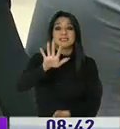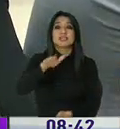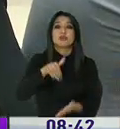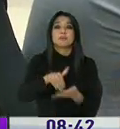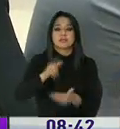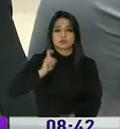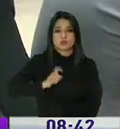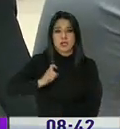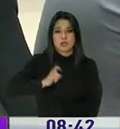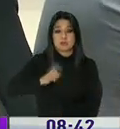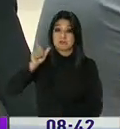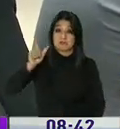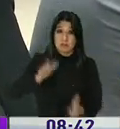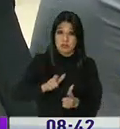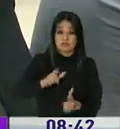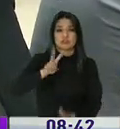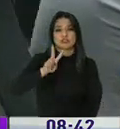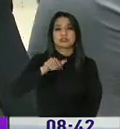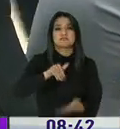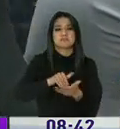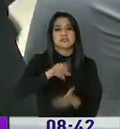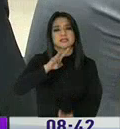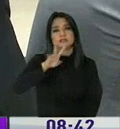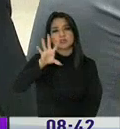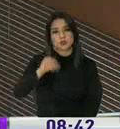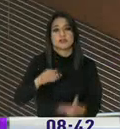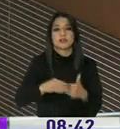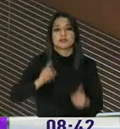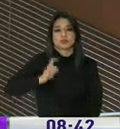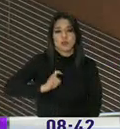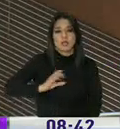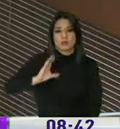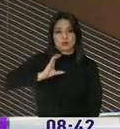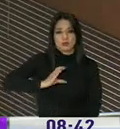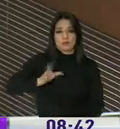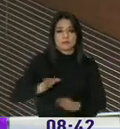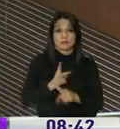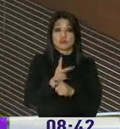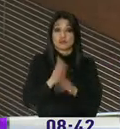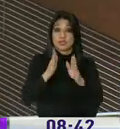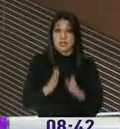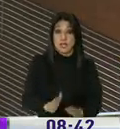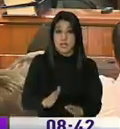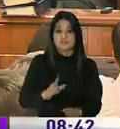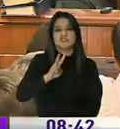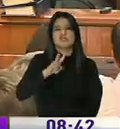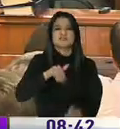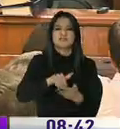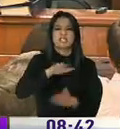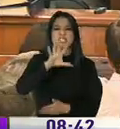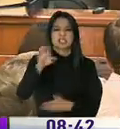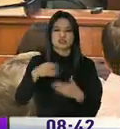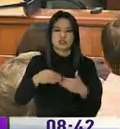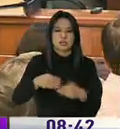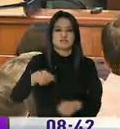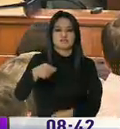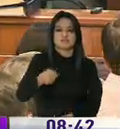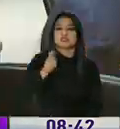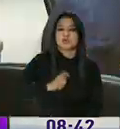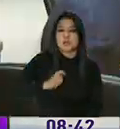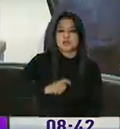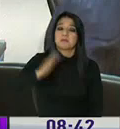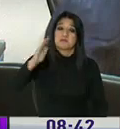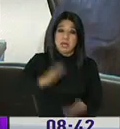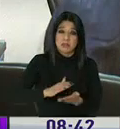Con la reducción pasaría a $2,750, mientras que los concejales perciben $2,500 y estarían